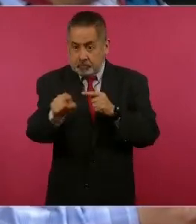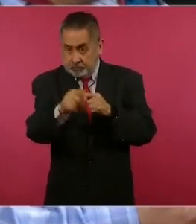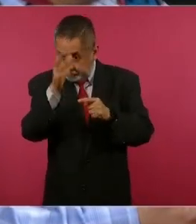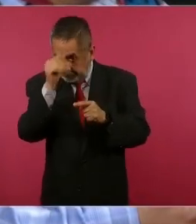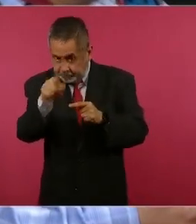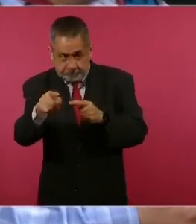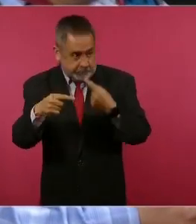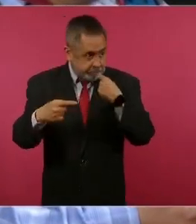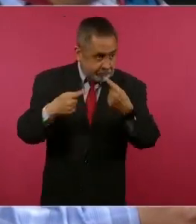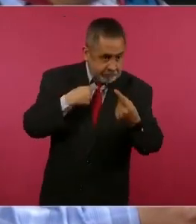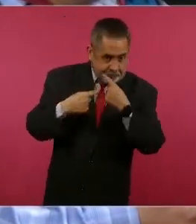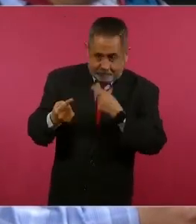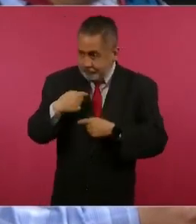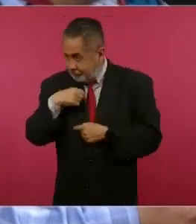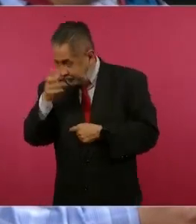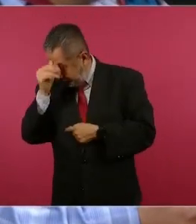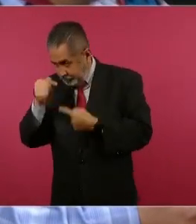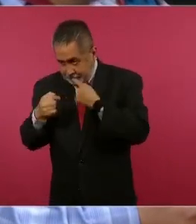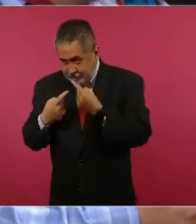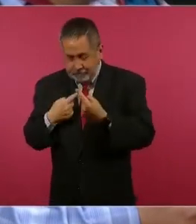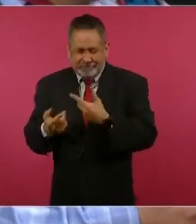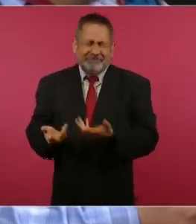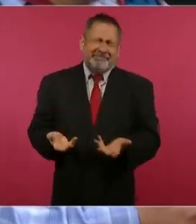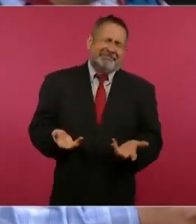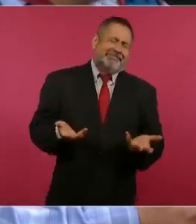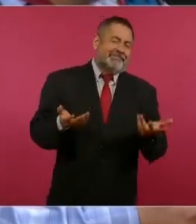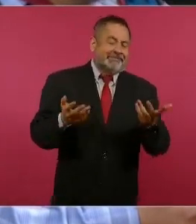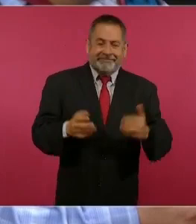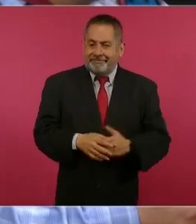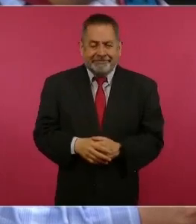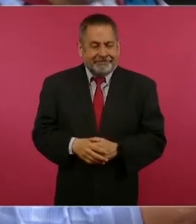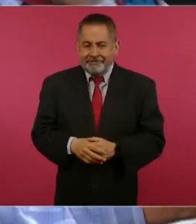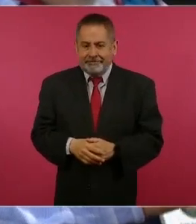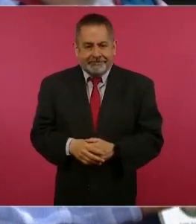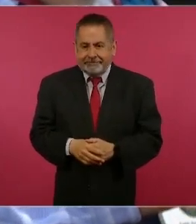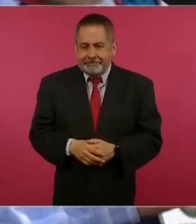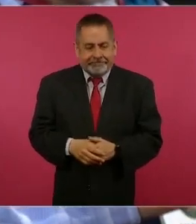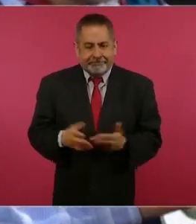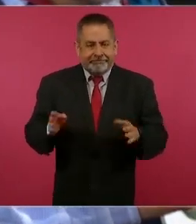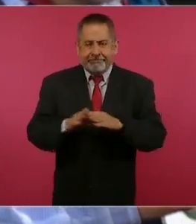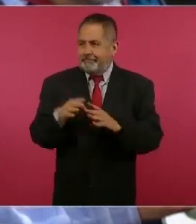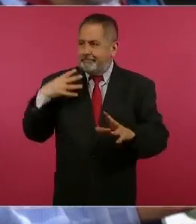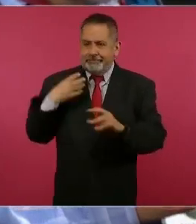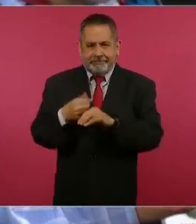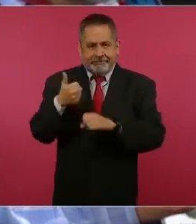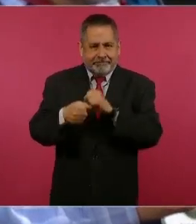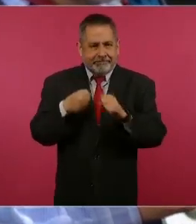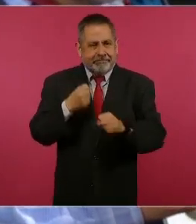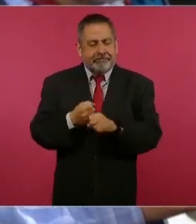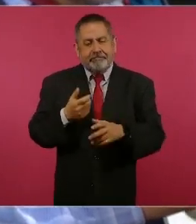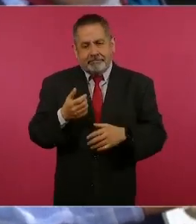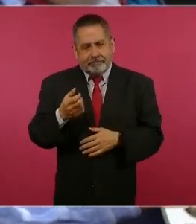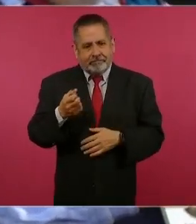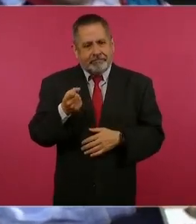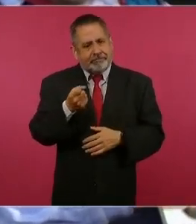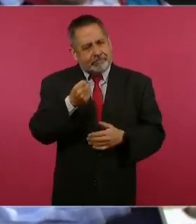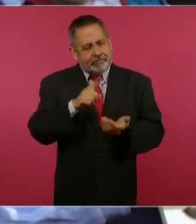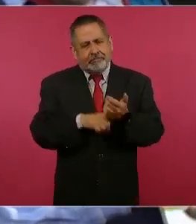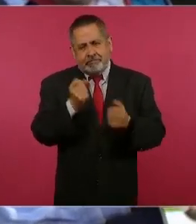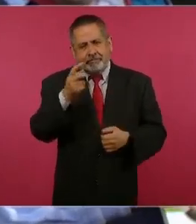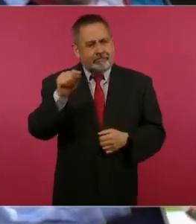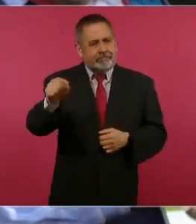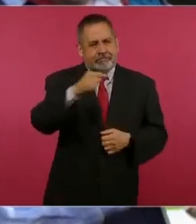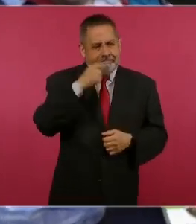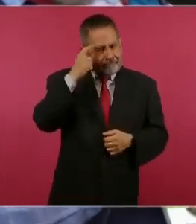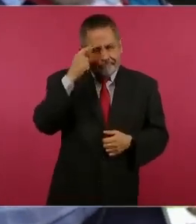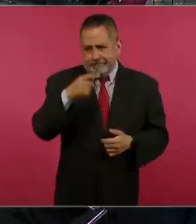son acordados. Entonces, a estas alturas del sexenio sí es para tomarse en